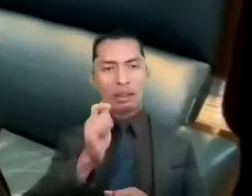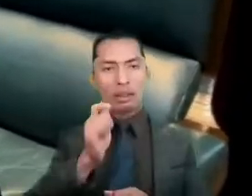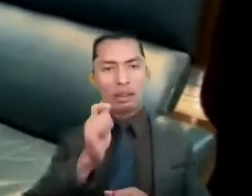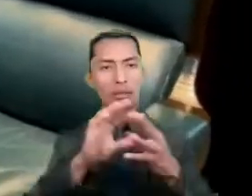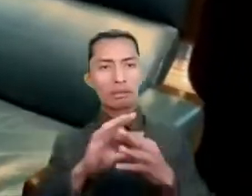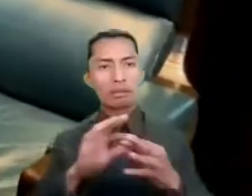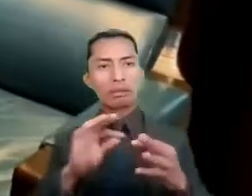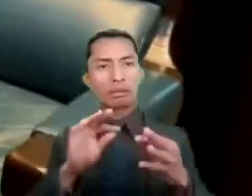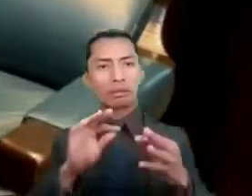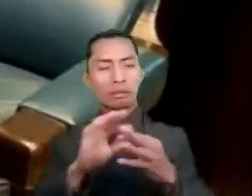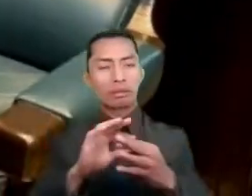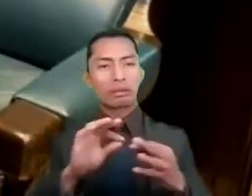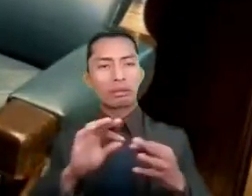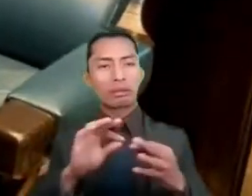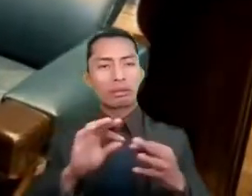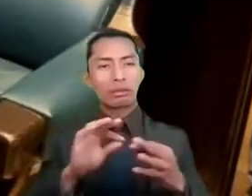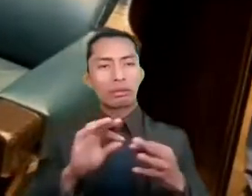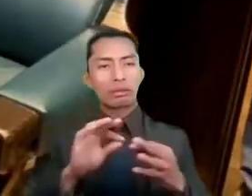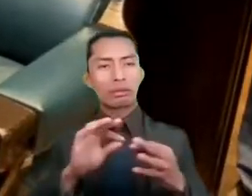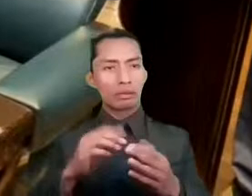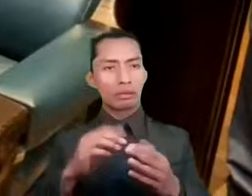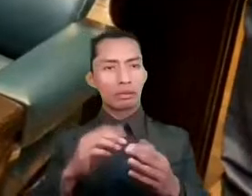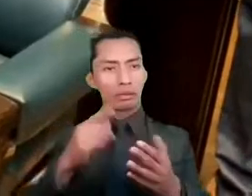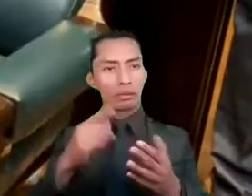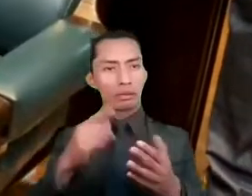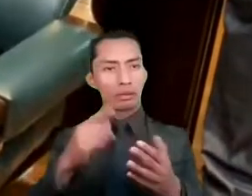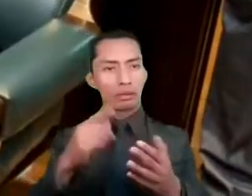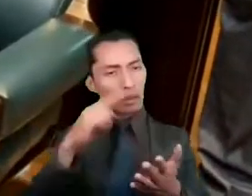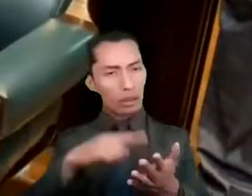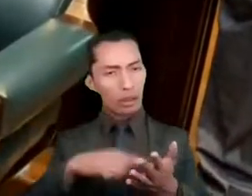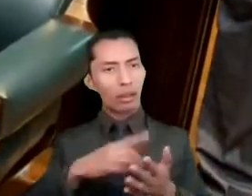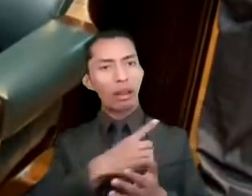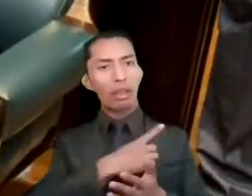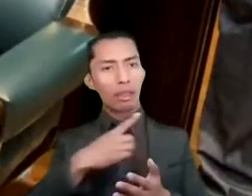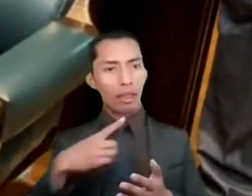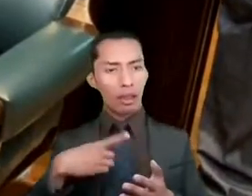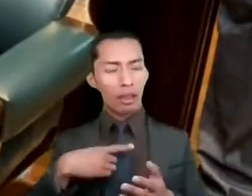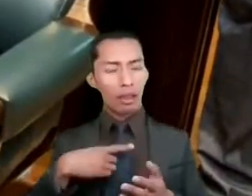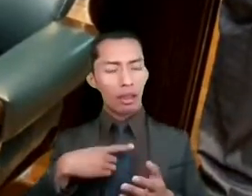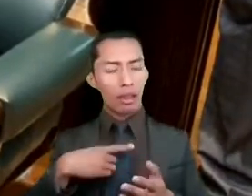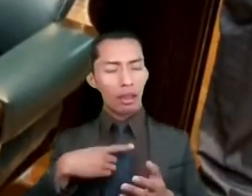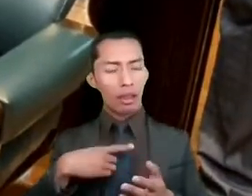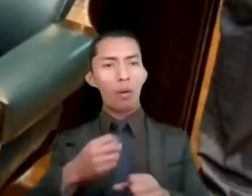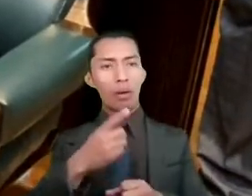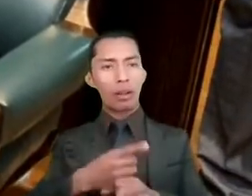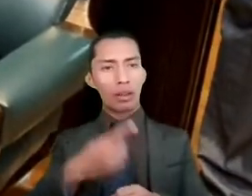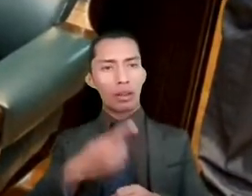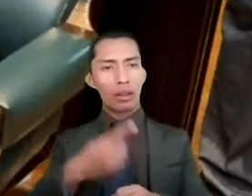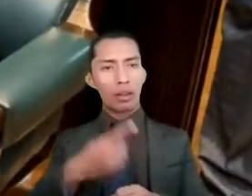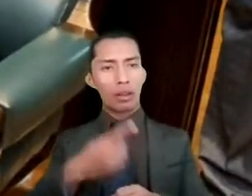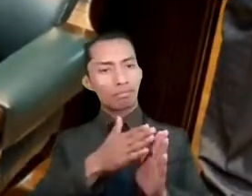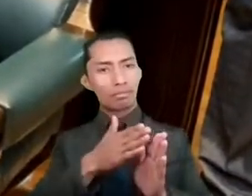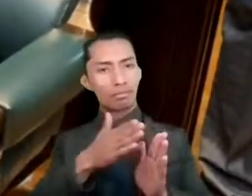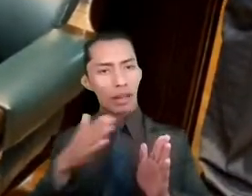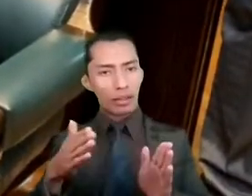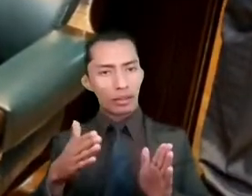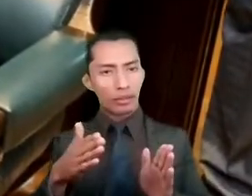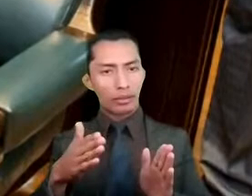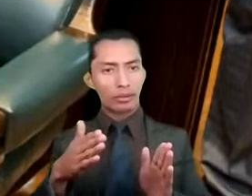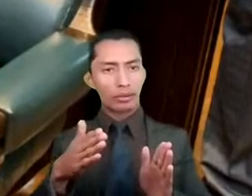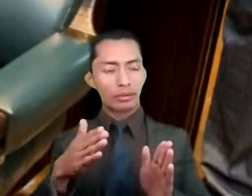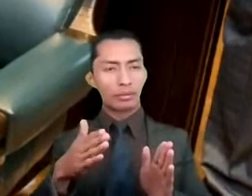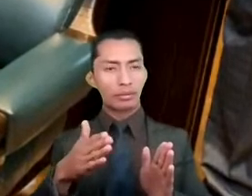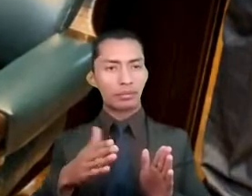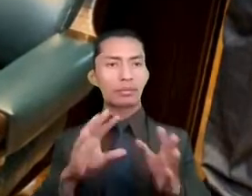que debemos darnos la oportunidad de ser flexibles, pero ser flexibles con